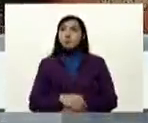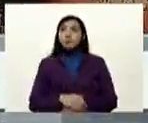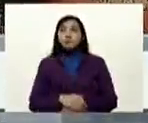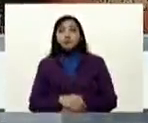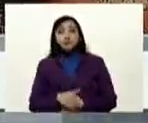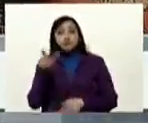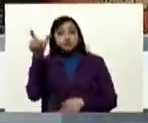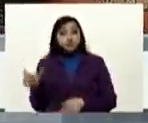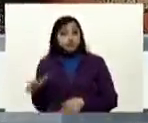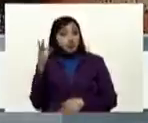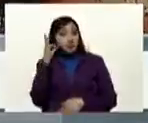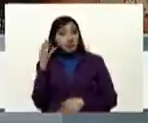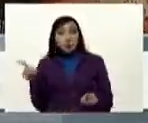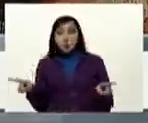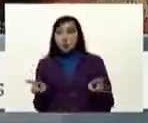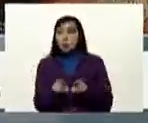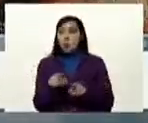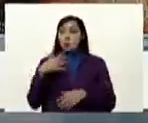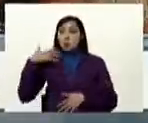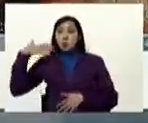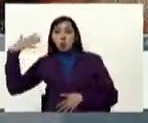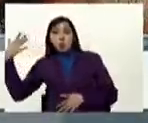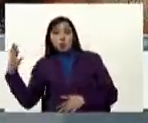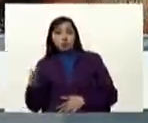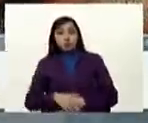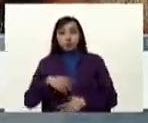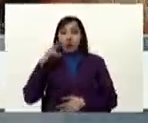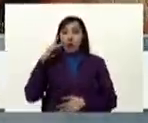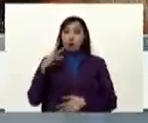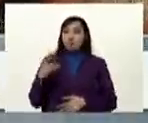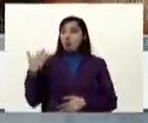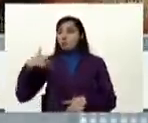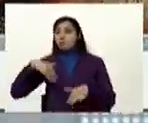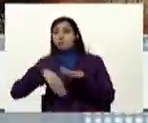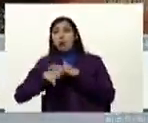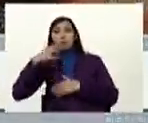¿vale? Beatriz de aquí va para Hollywood,